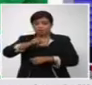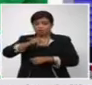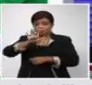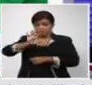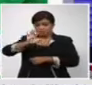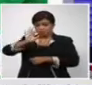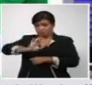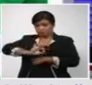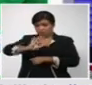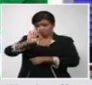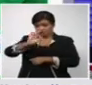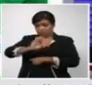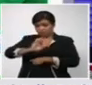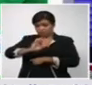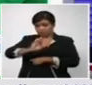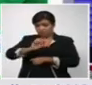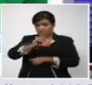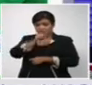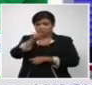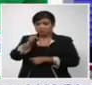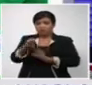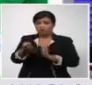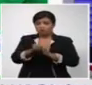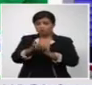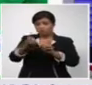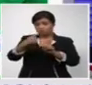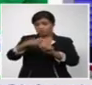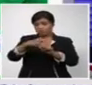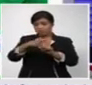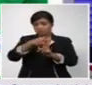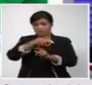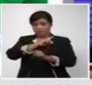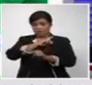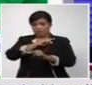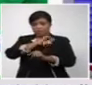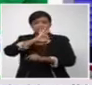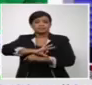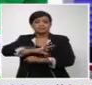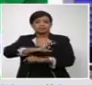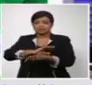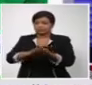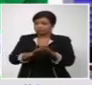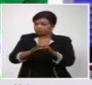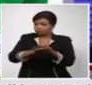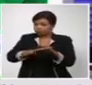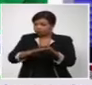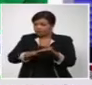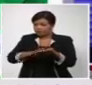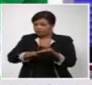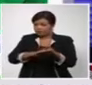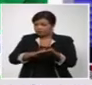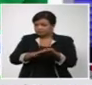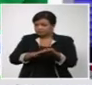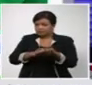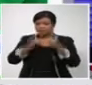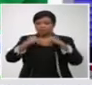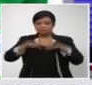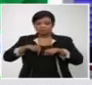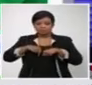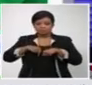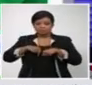57,5% de los casos diagnosticados ayer totalmente asintomáticos. En el acumulado es el